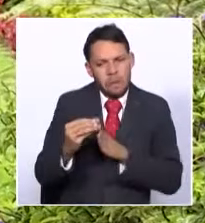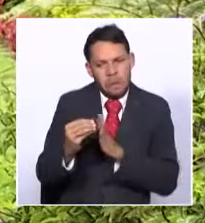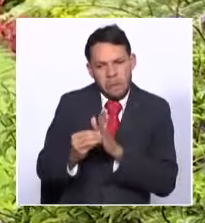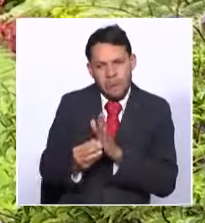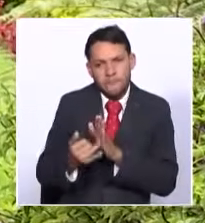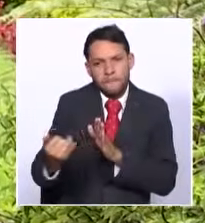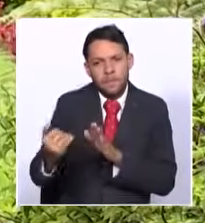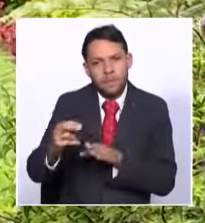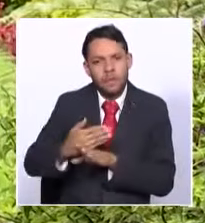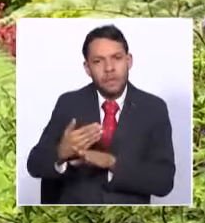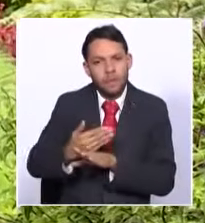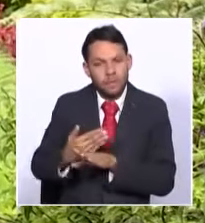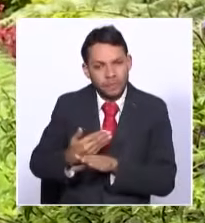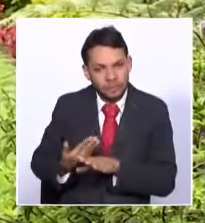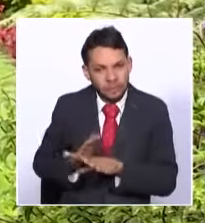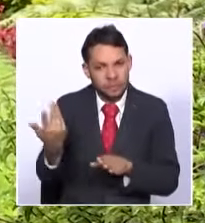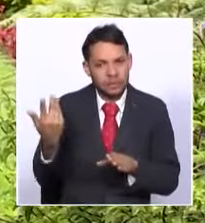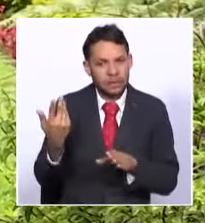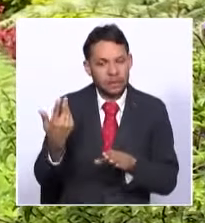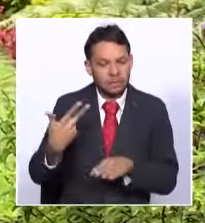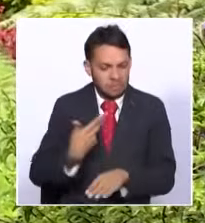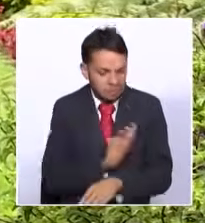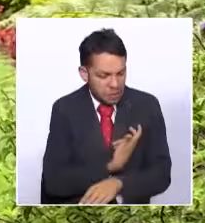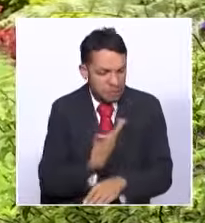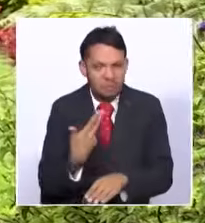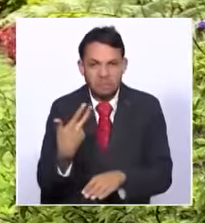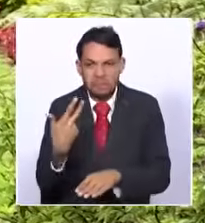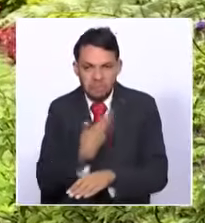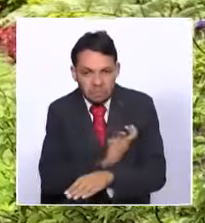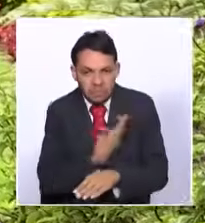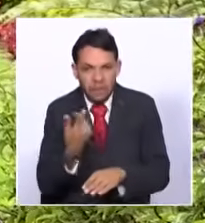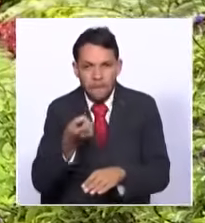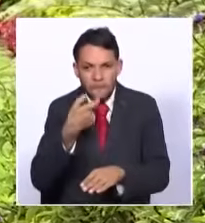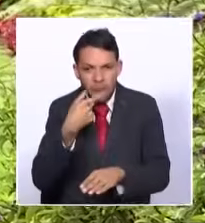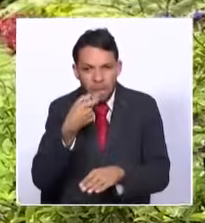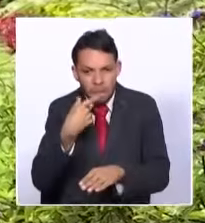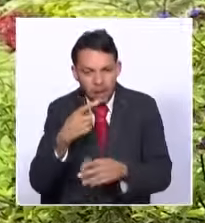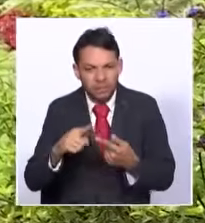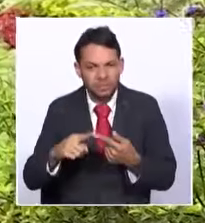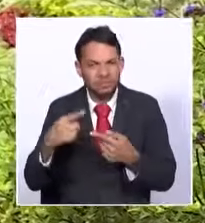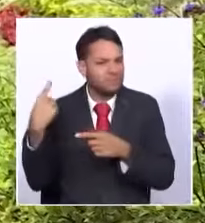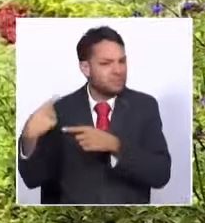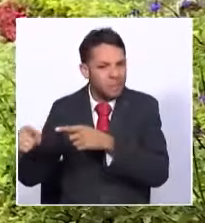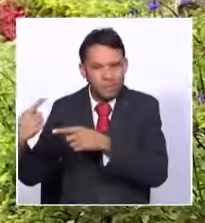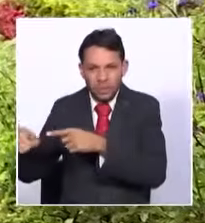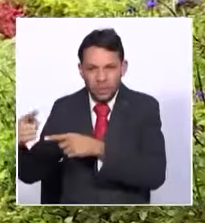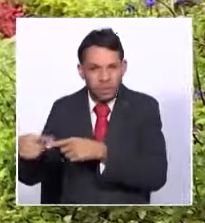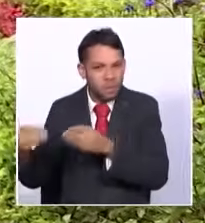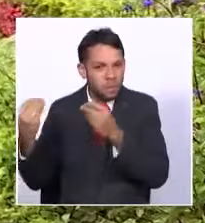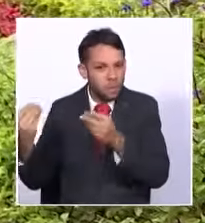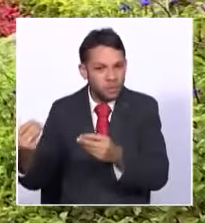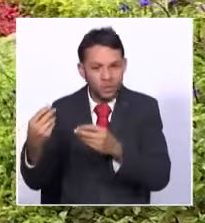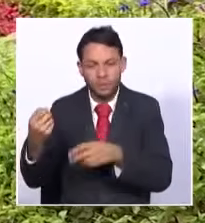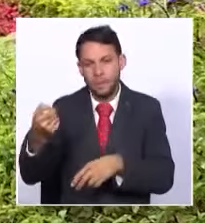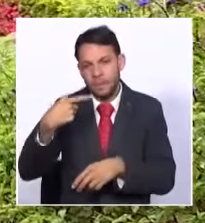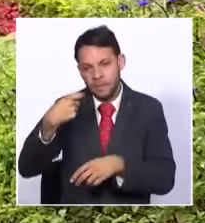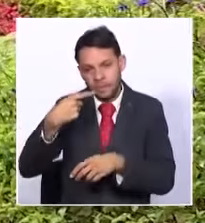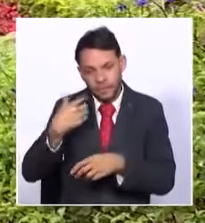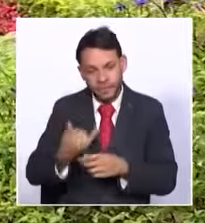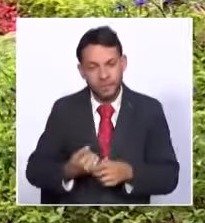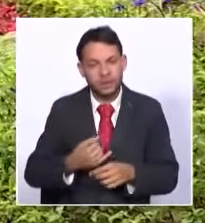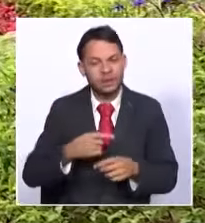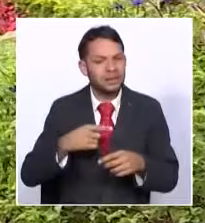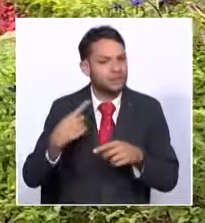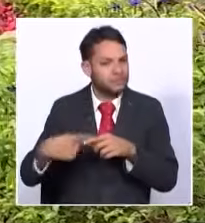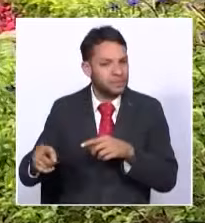medicamentos, pregabalina, metrotexate, medrol, prednisolonas, meloxicam,